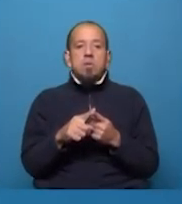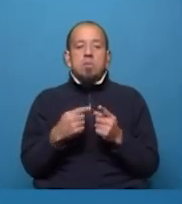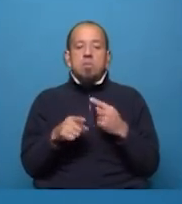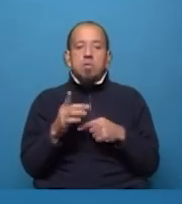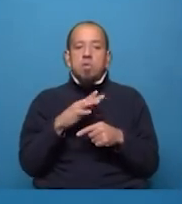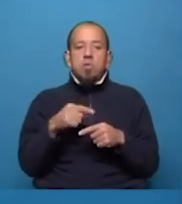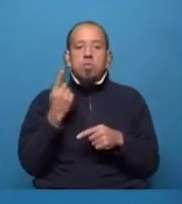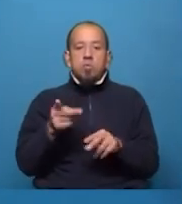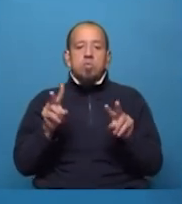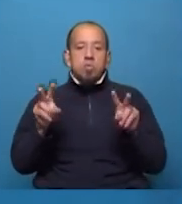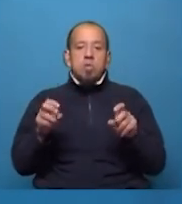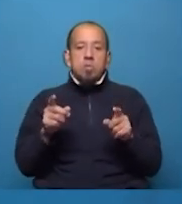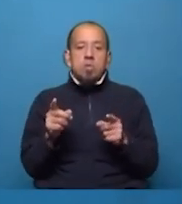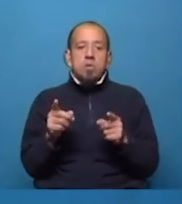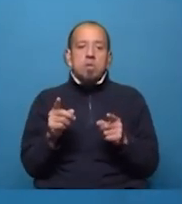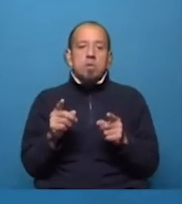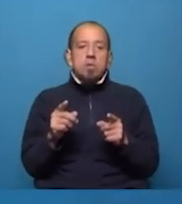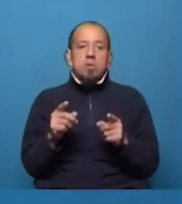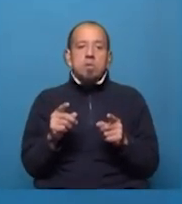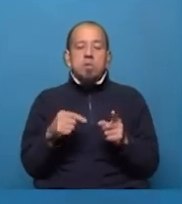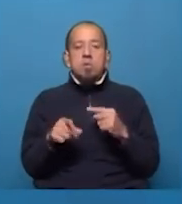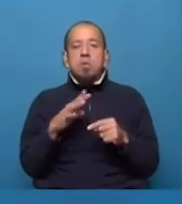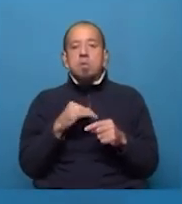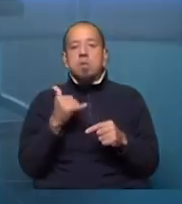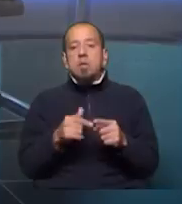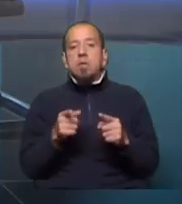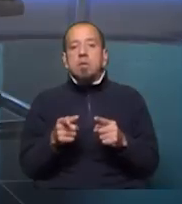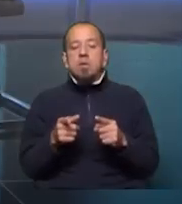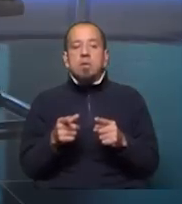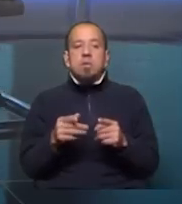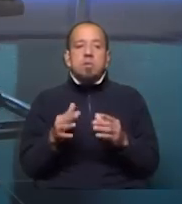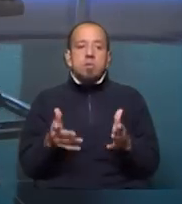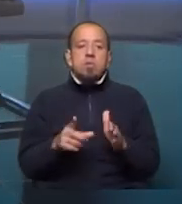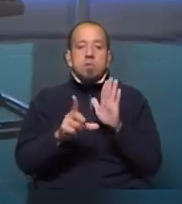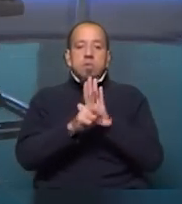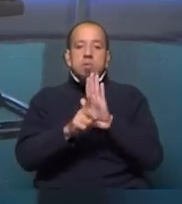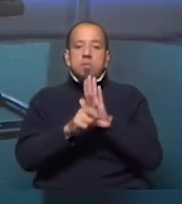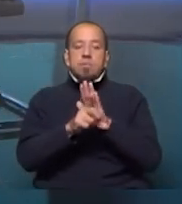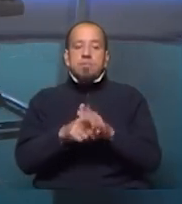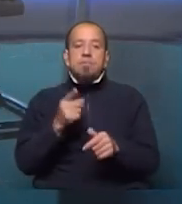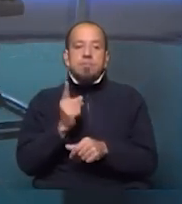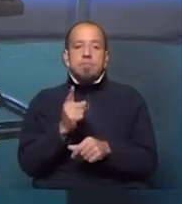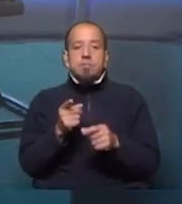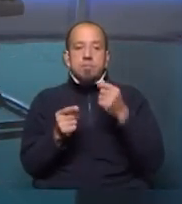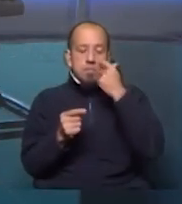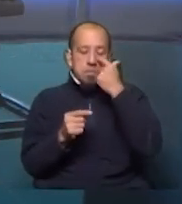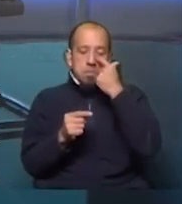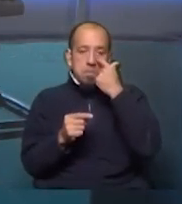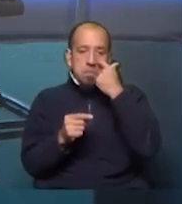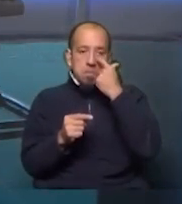hay otros temas que vos tenés que abarcar y que la ley te obliga a abarcar